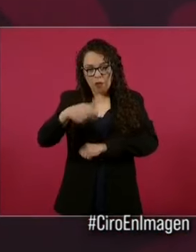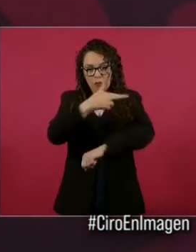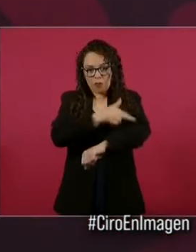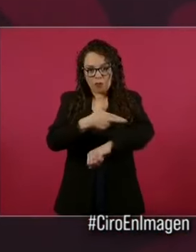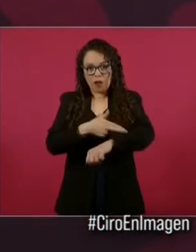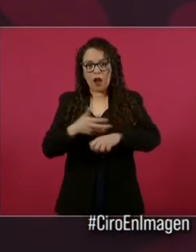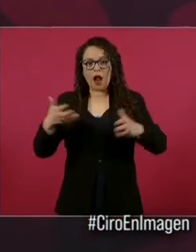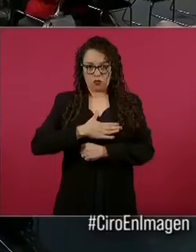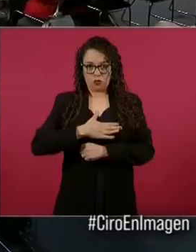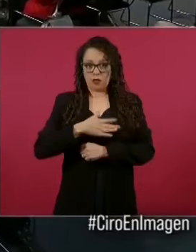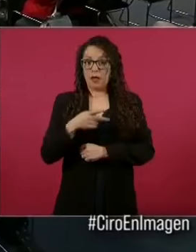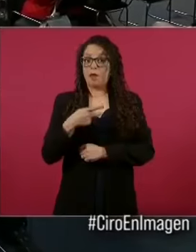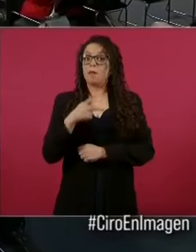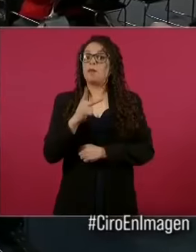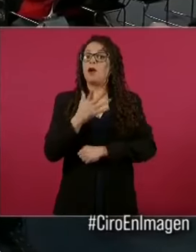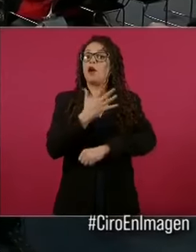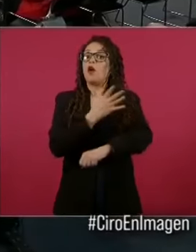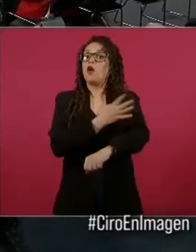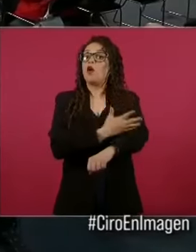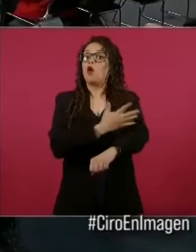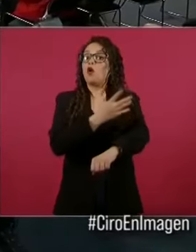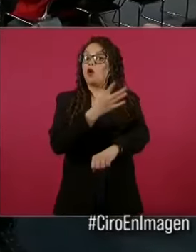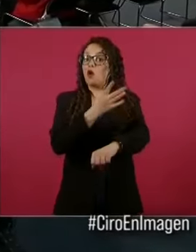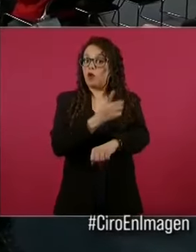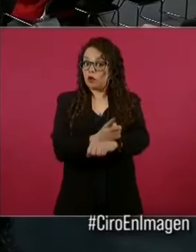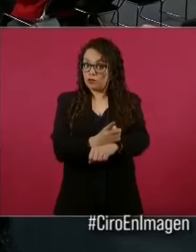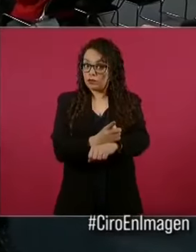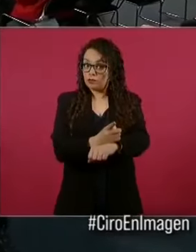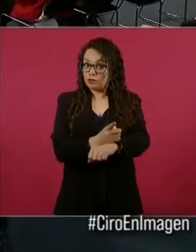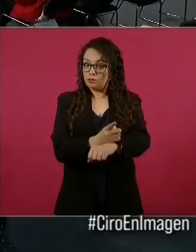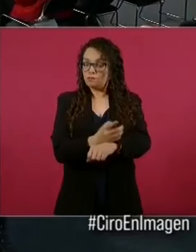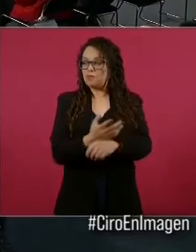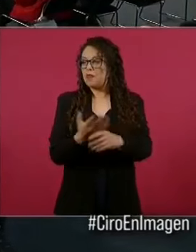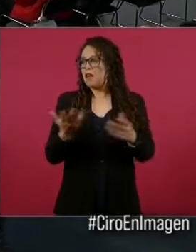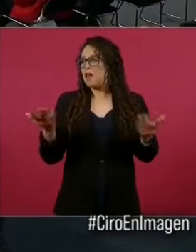con honestidad, ya no pueden,